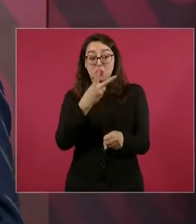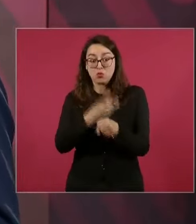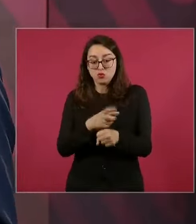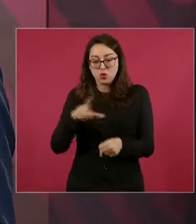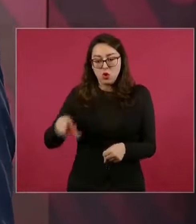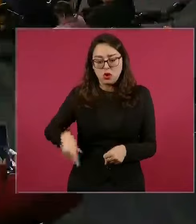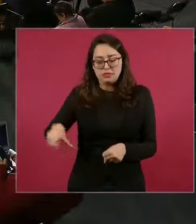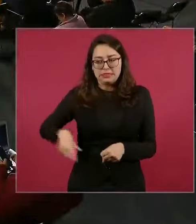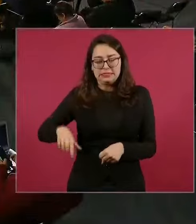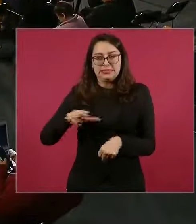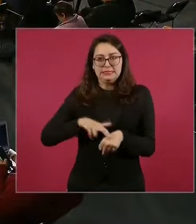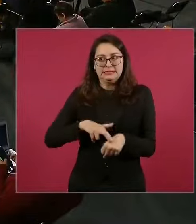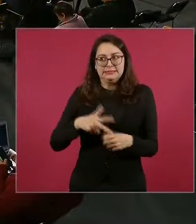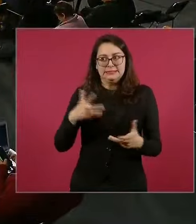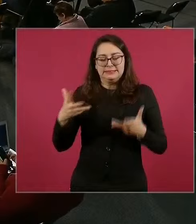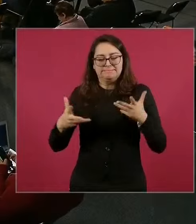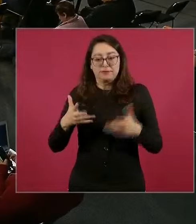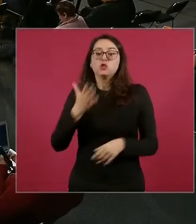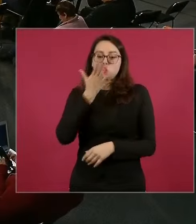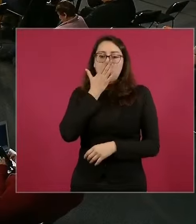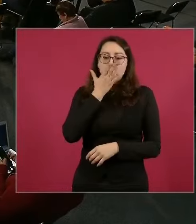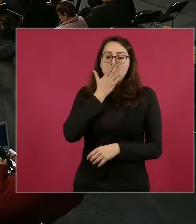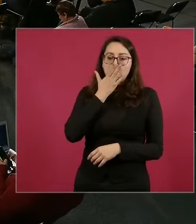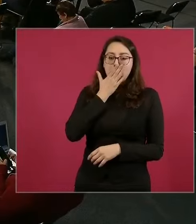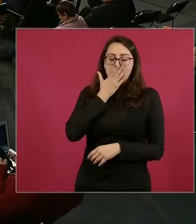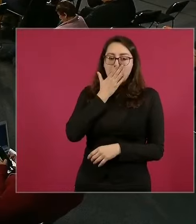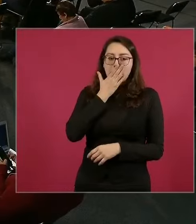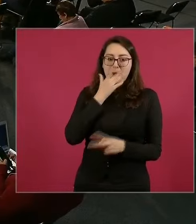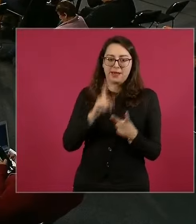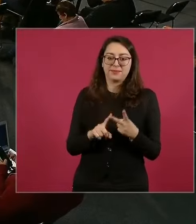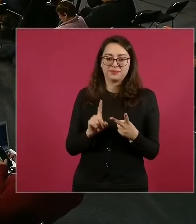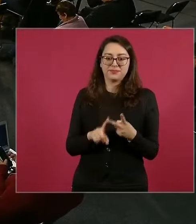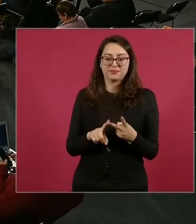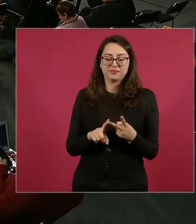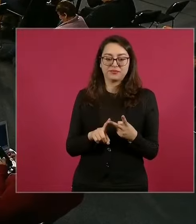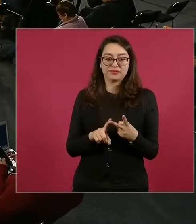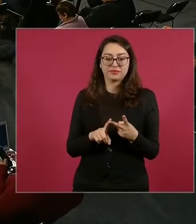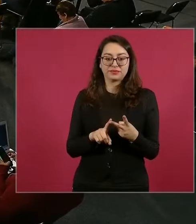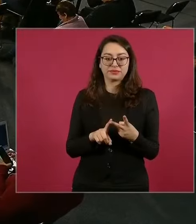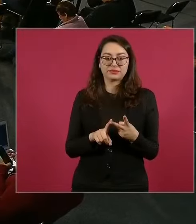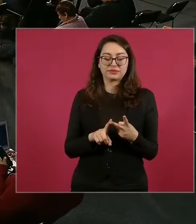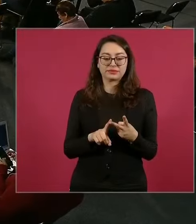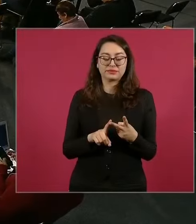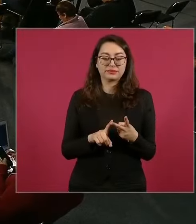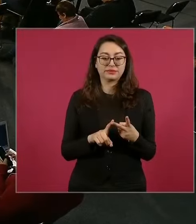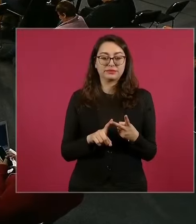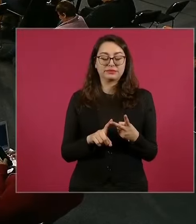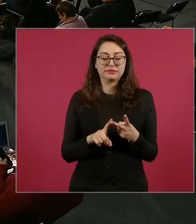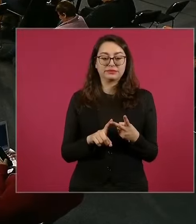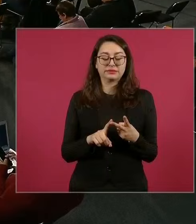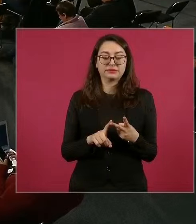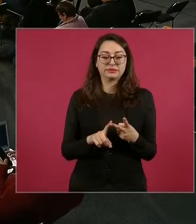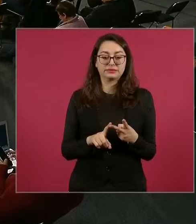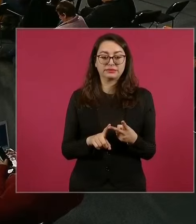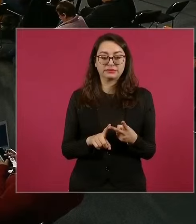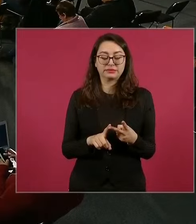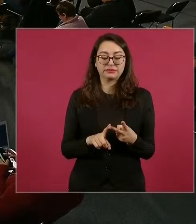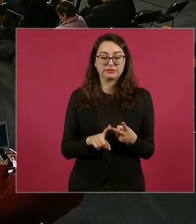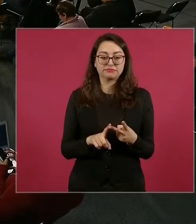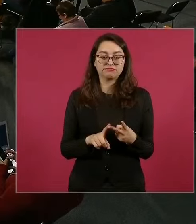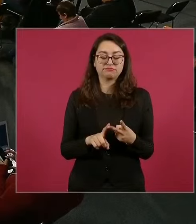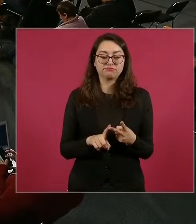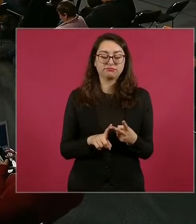tema central. Así que si se pelean con López Obrador, él dice, suelto a la Guardia Nacional, a todos los agentes de migración, a todos